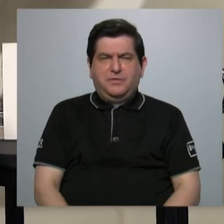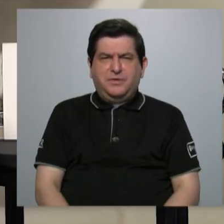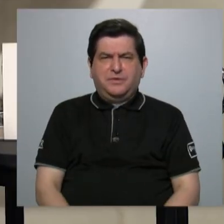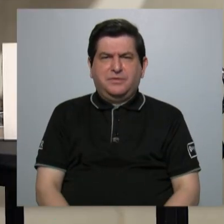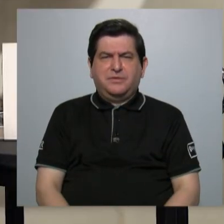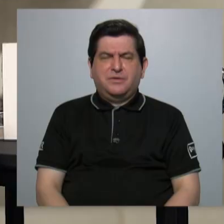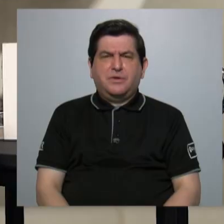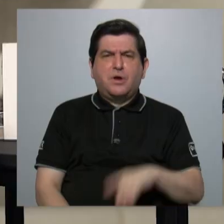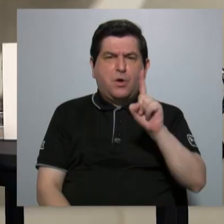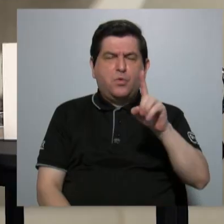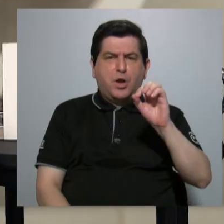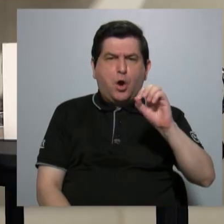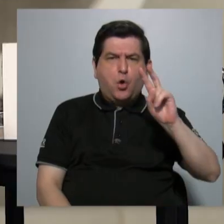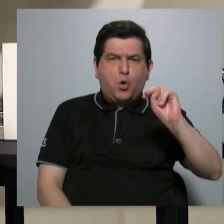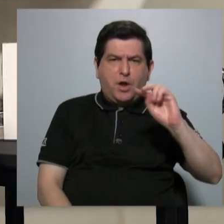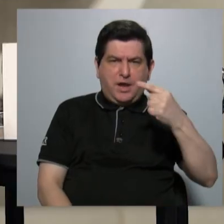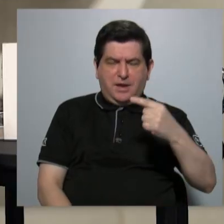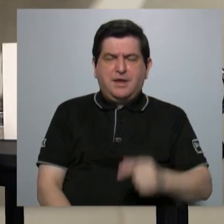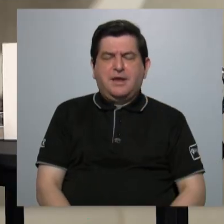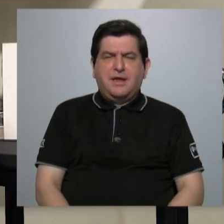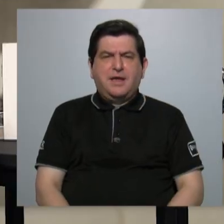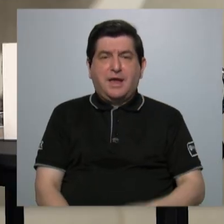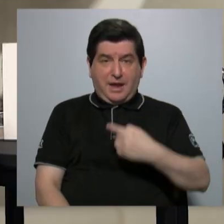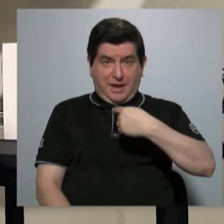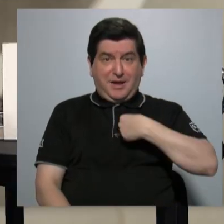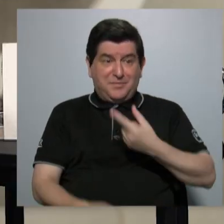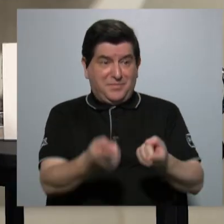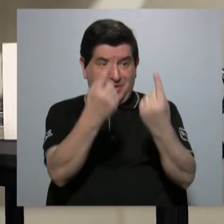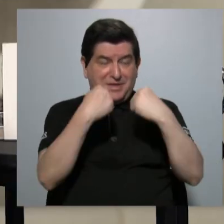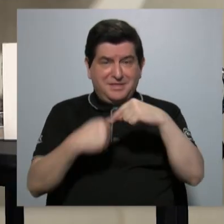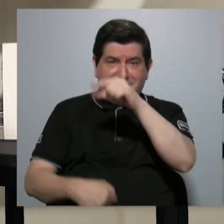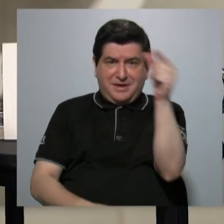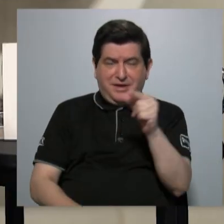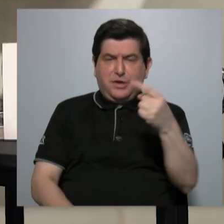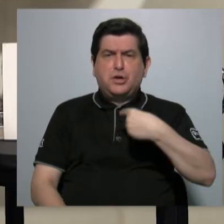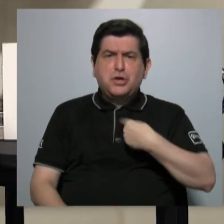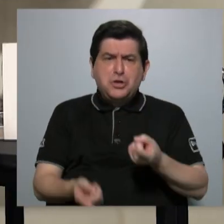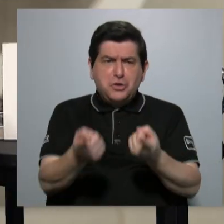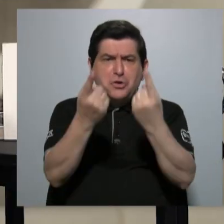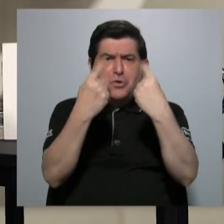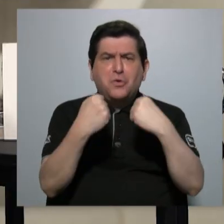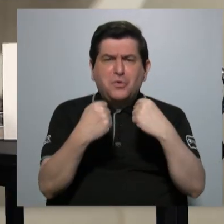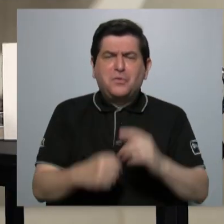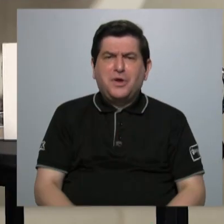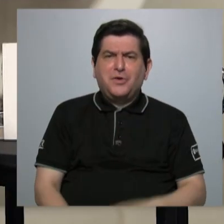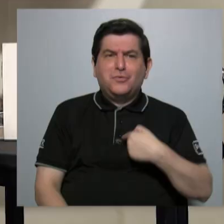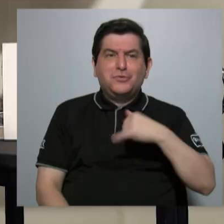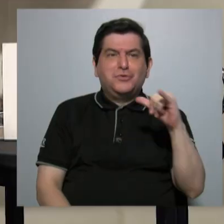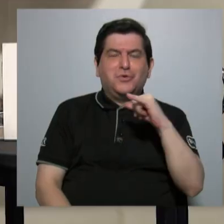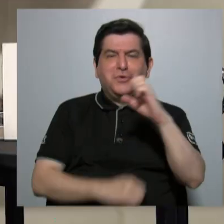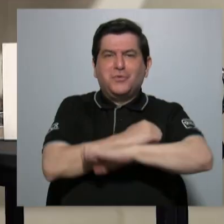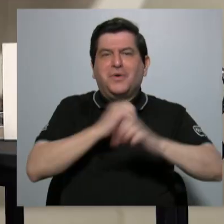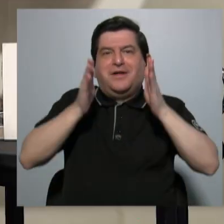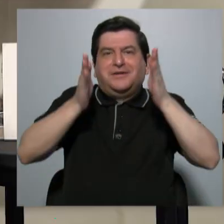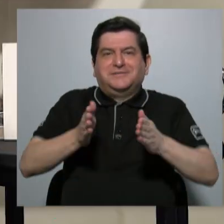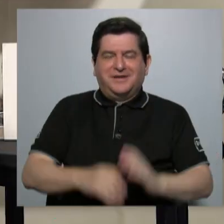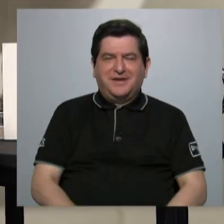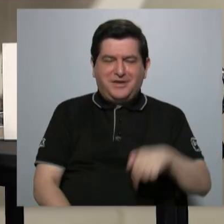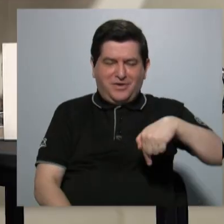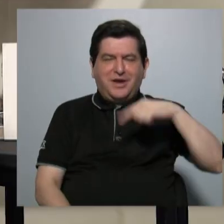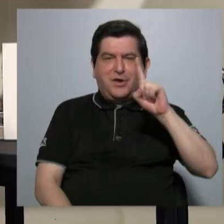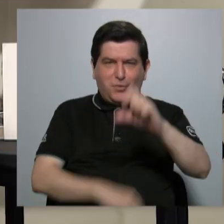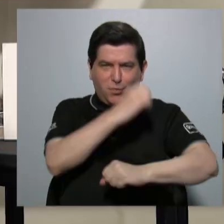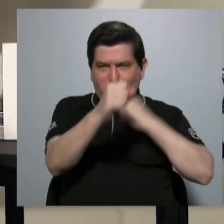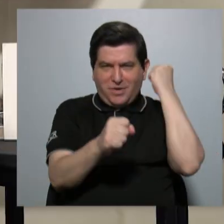una ONG, curiosamente, de Italia, y vengo a Costa Rica casi como extranjero, ¿verdad? Estoy aquí un